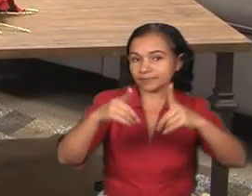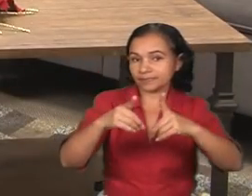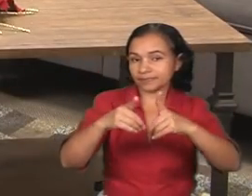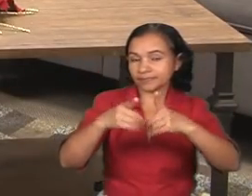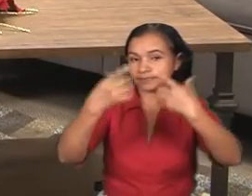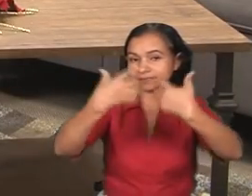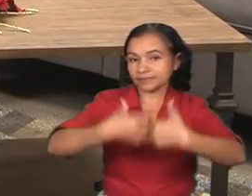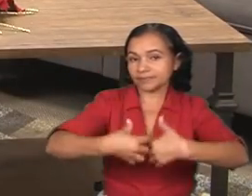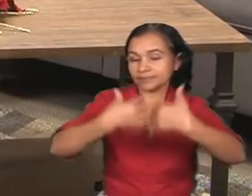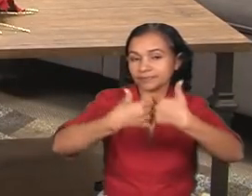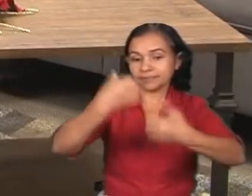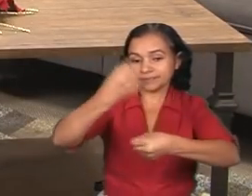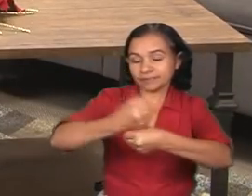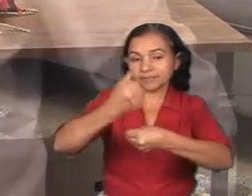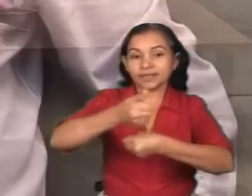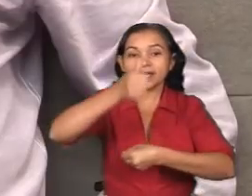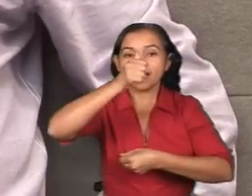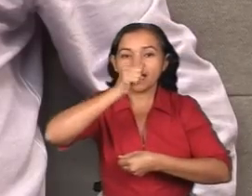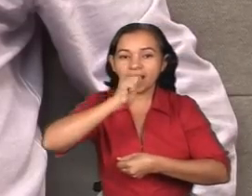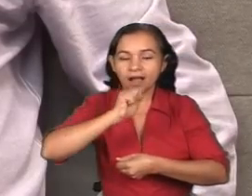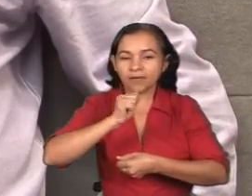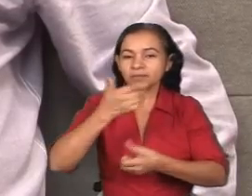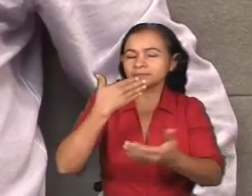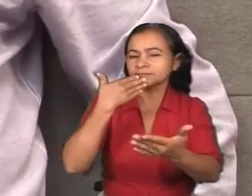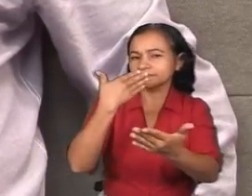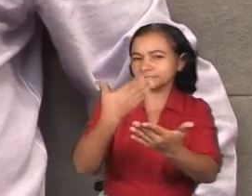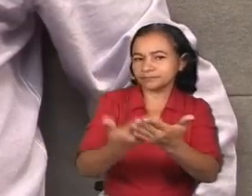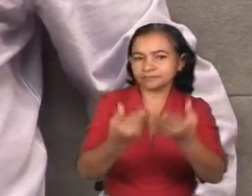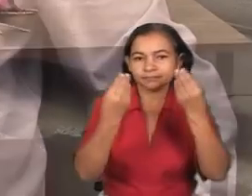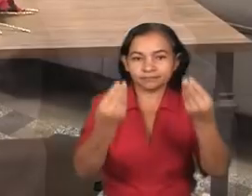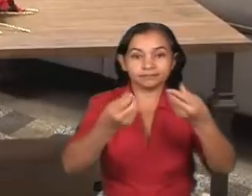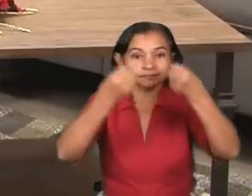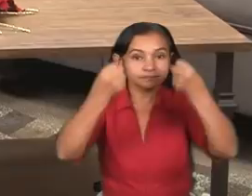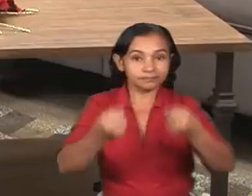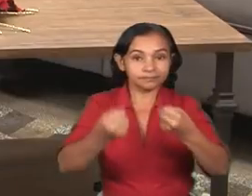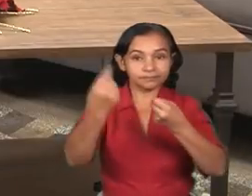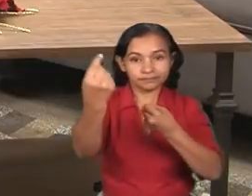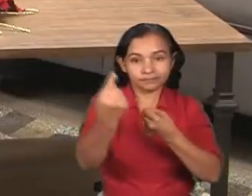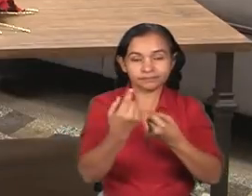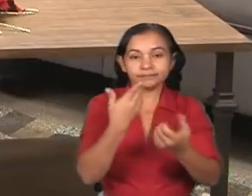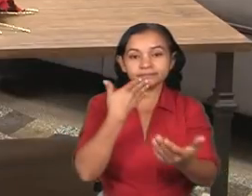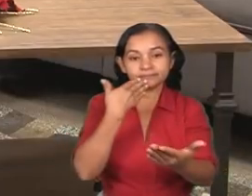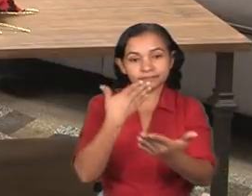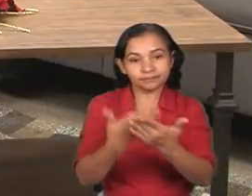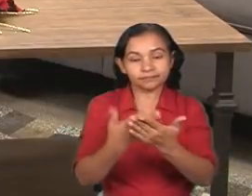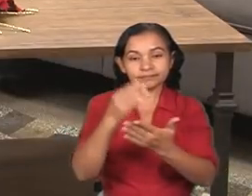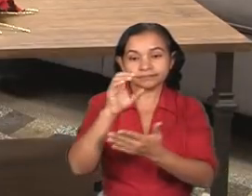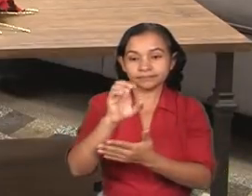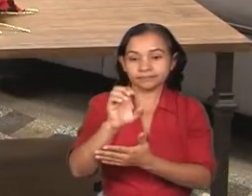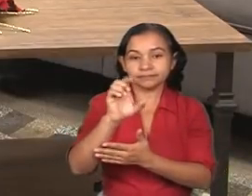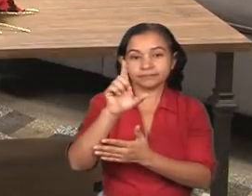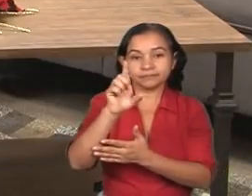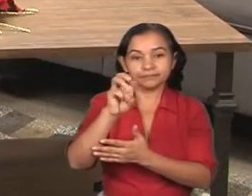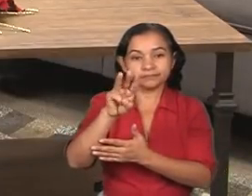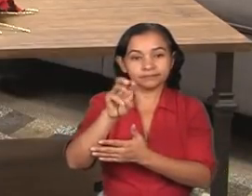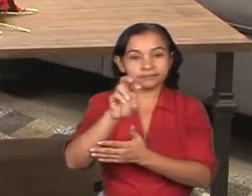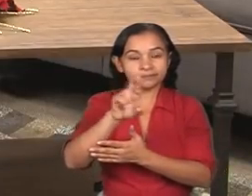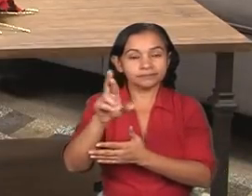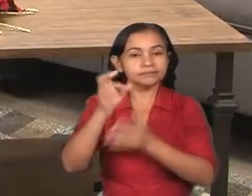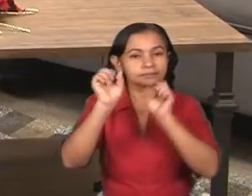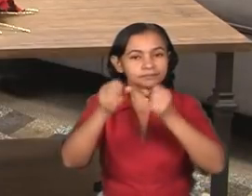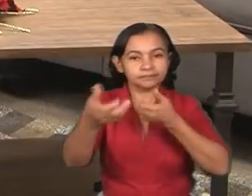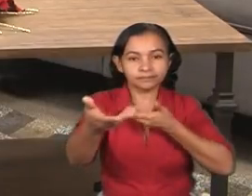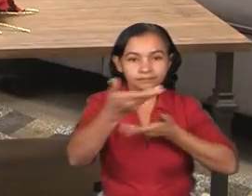nicaragüense de acueductos y alcantarillados ENACAL. Compañero, muchas gracias por estar con nosotros. Gracias, Helmer, a ustedes por invitarnos aquí a poder compartir con